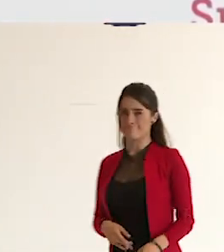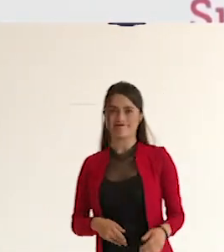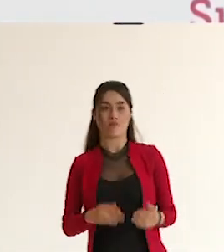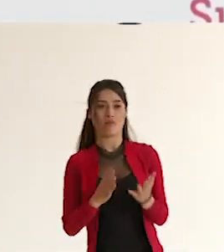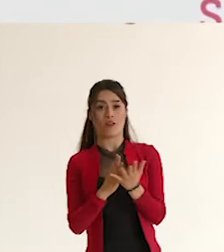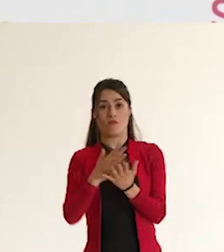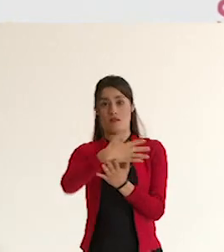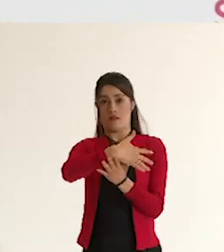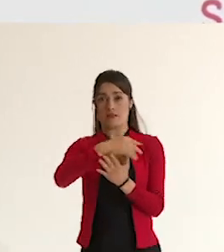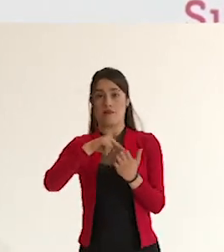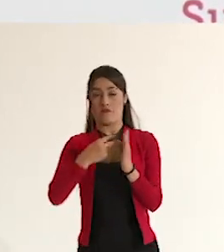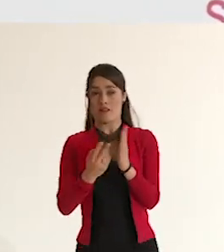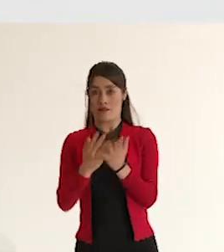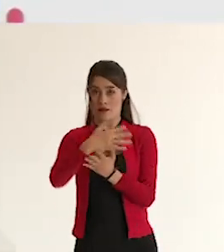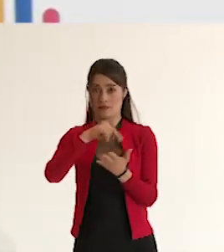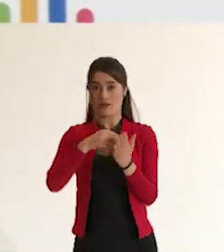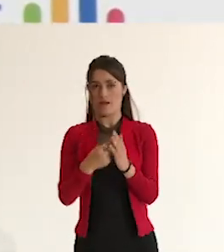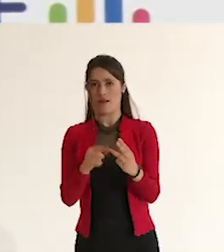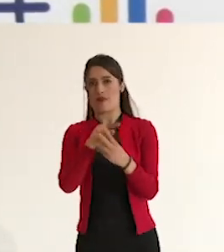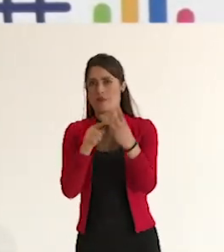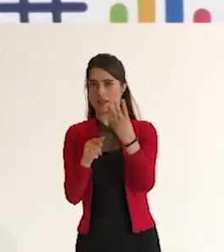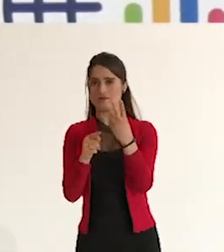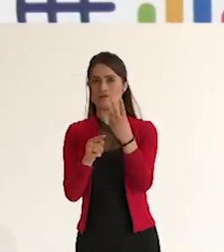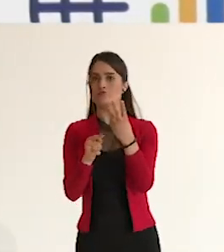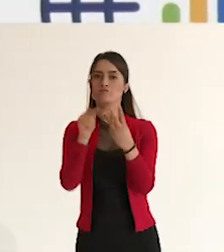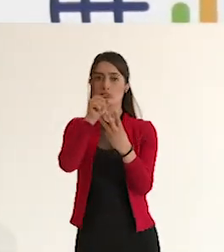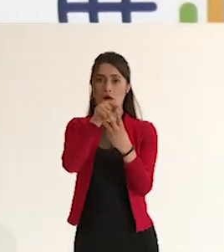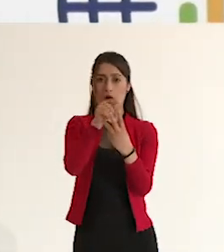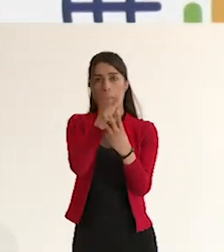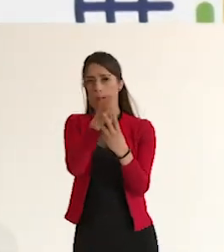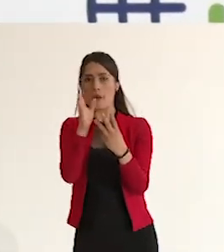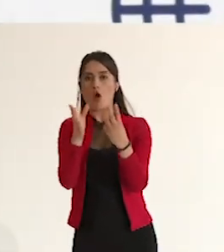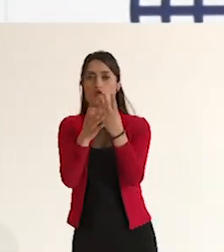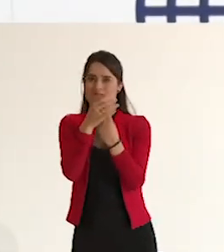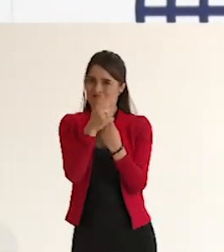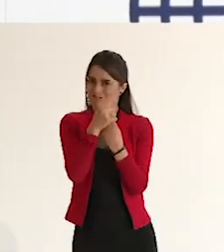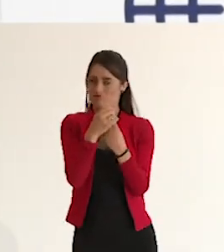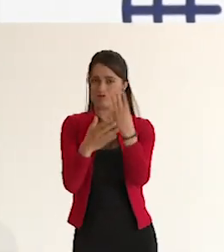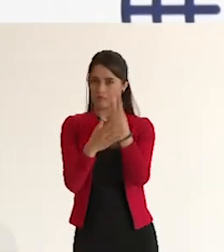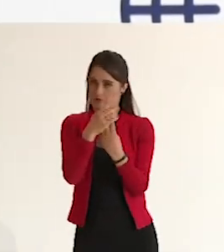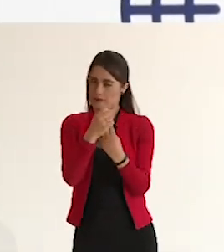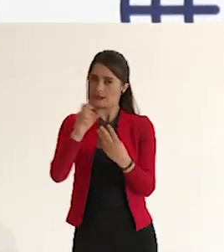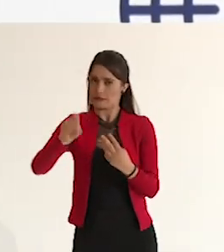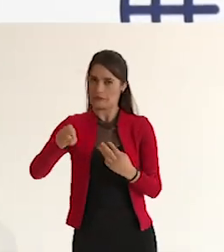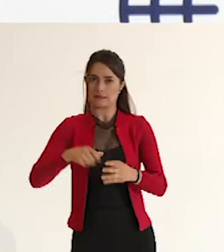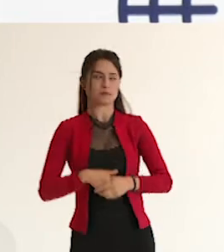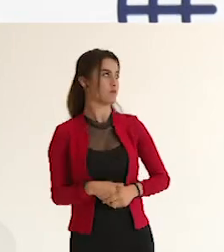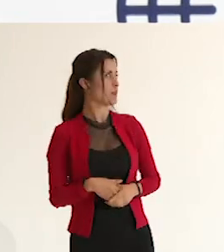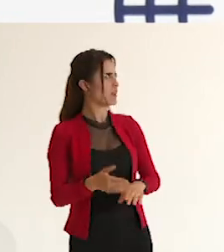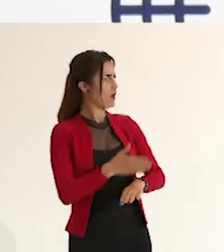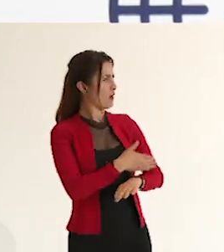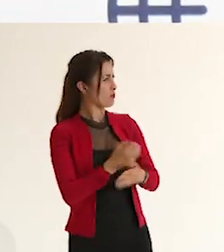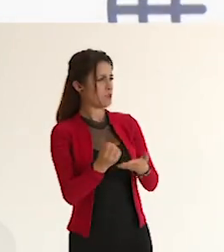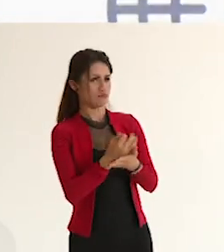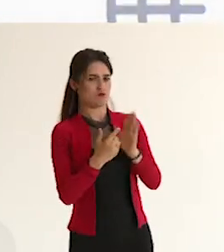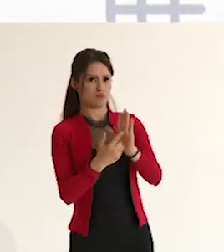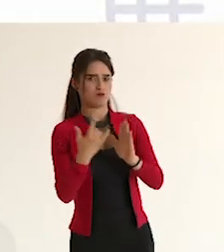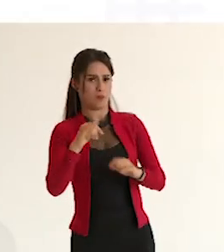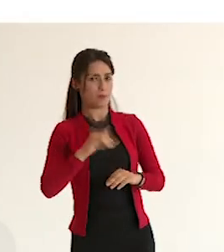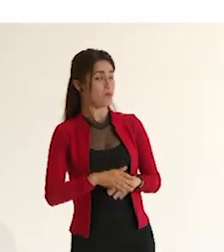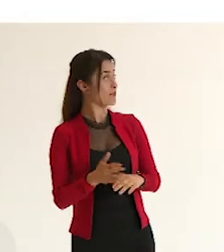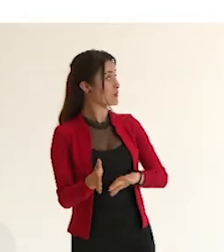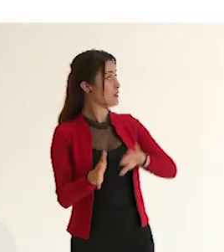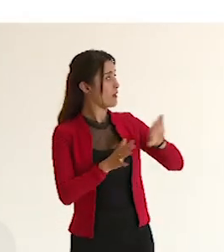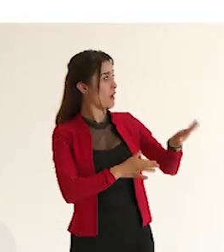complementariedad de esas tres cosas ya les había mostrado esto les voy a compartir